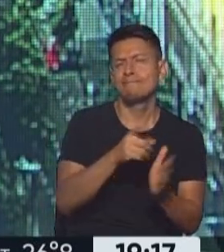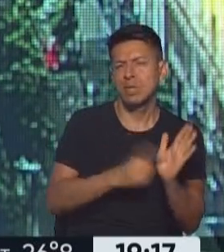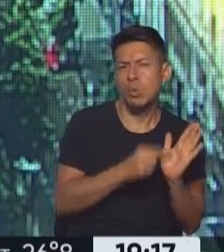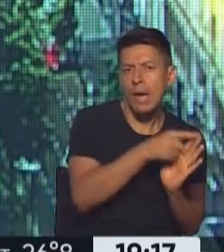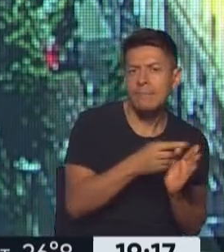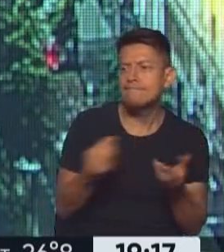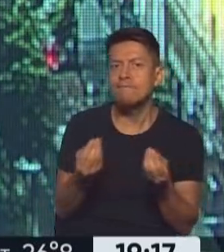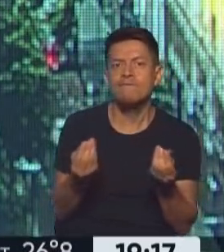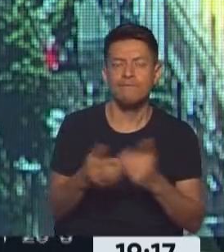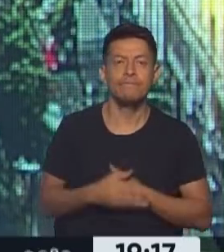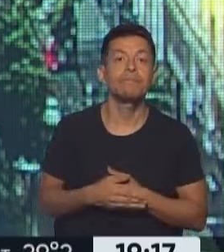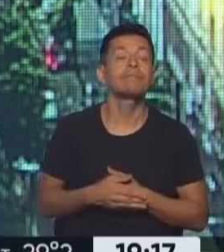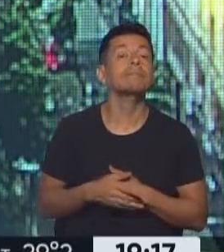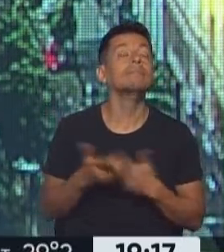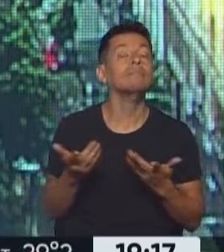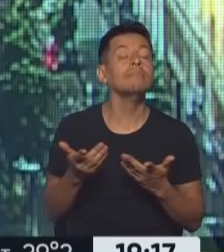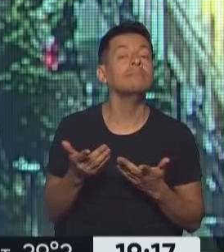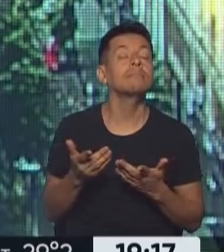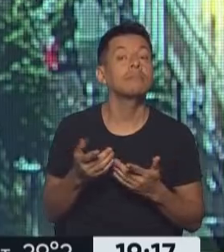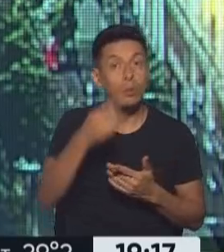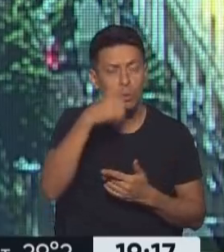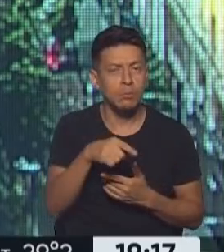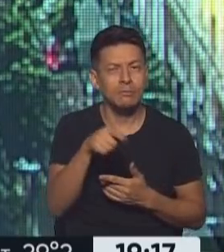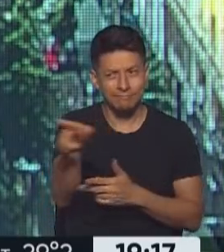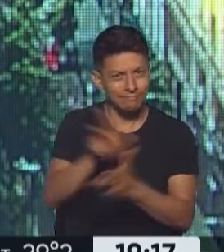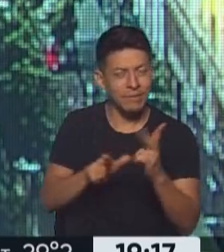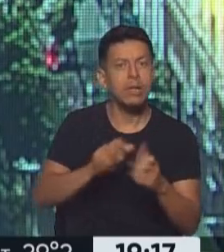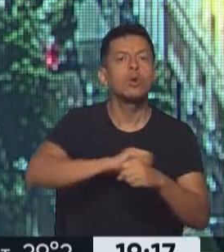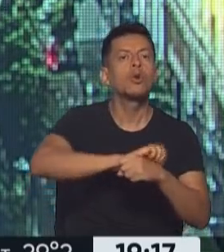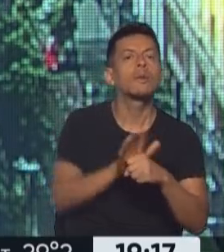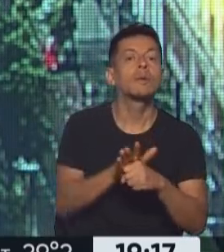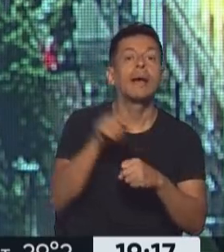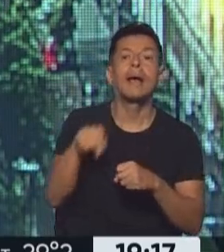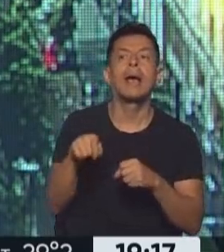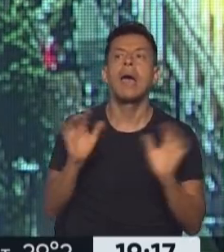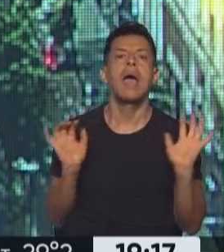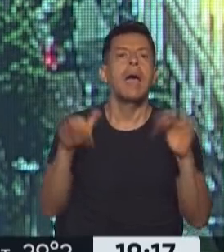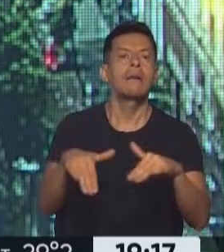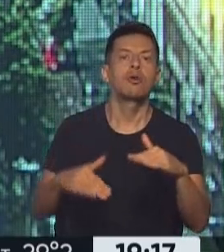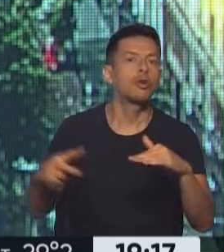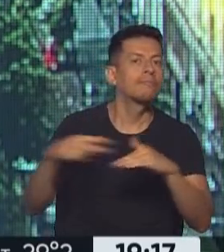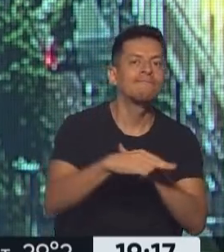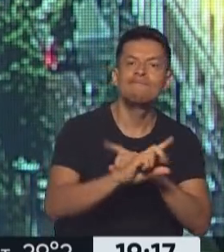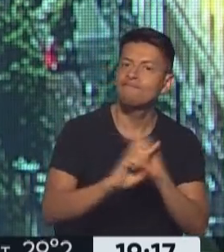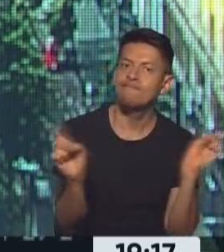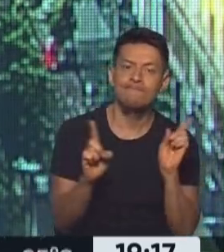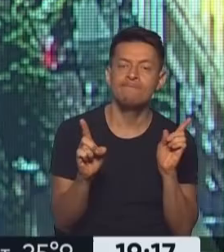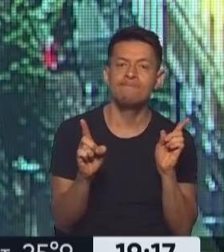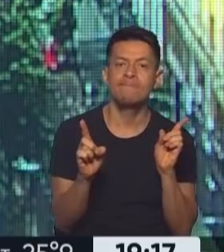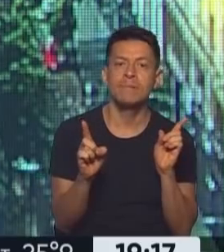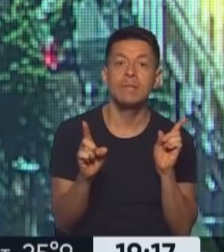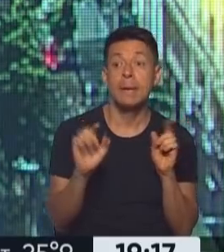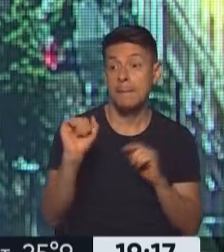mandato final este lo que reciben al lado del coche bueno acá no hay aforo no es como la otra vez la final va a ser el martes